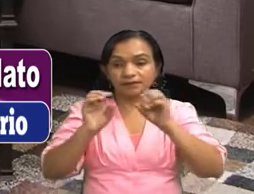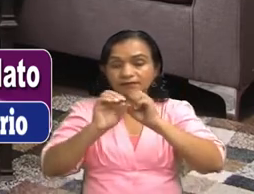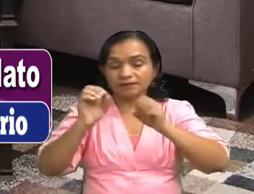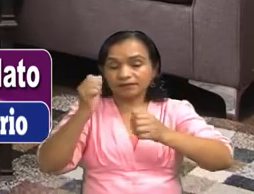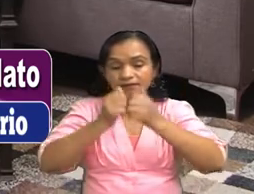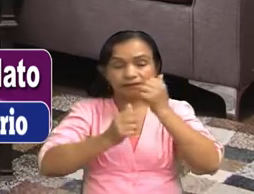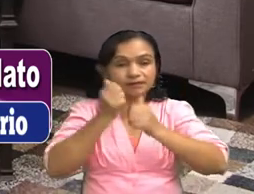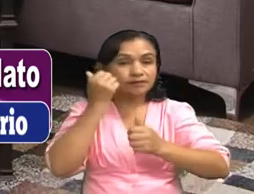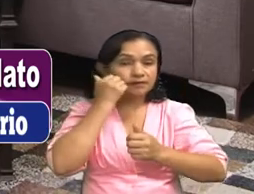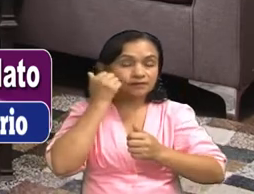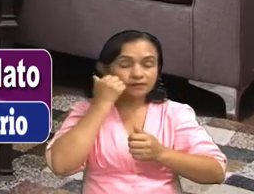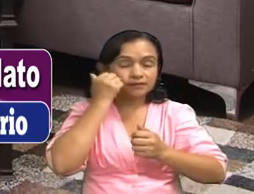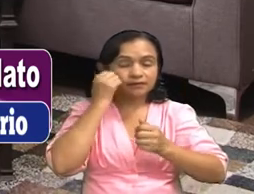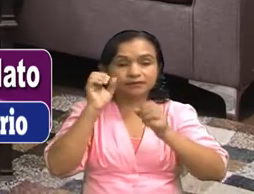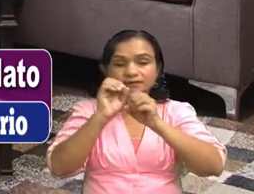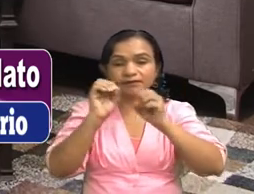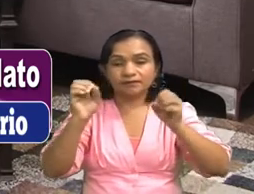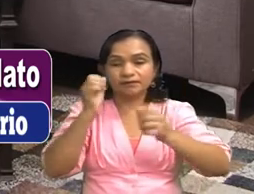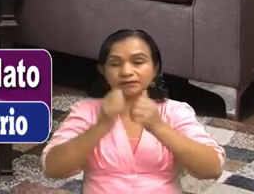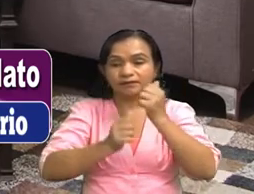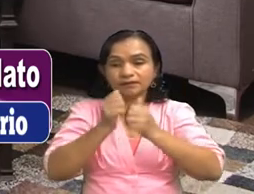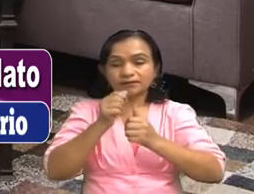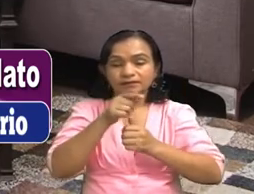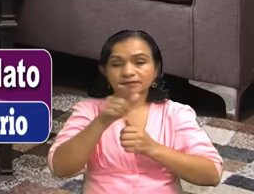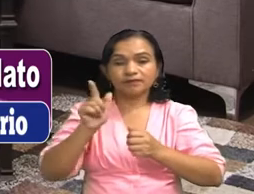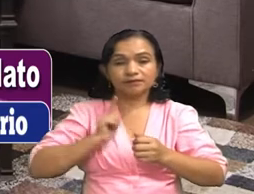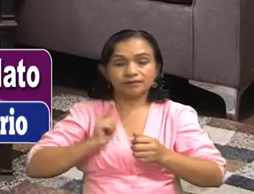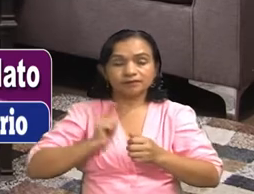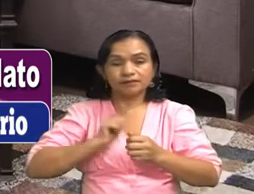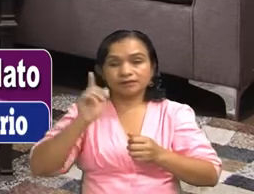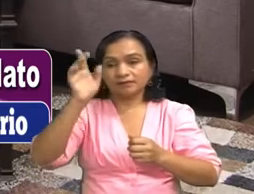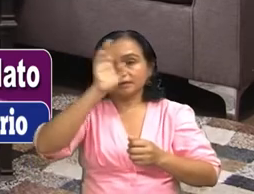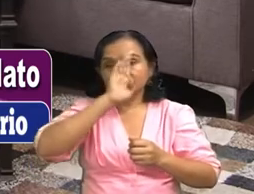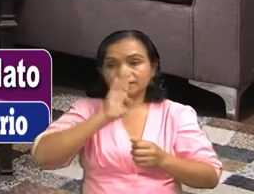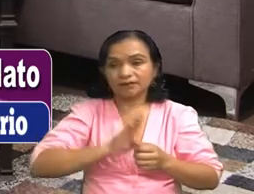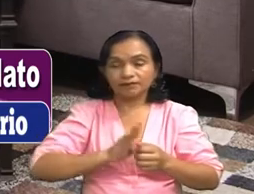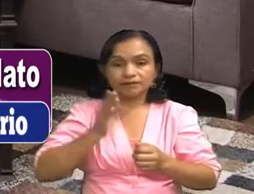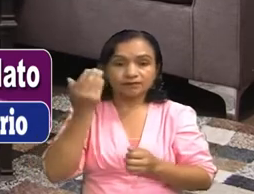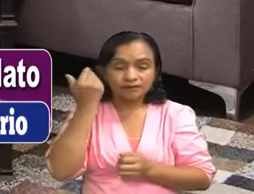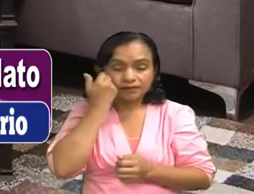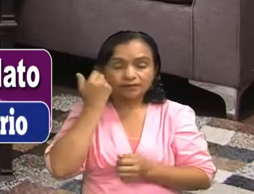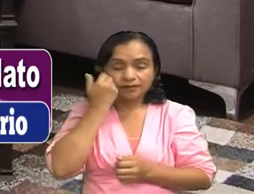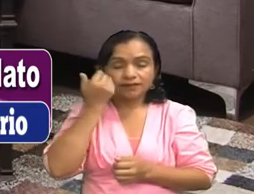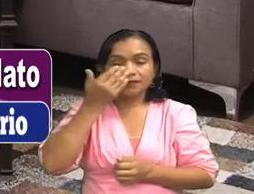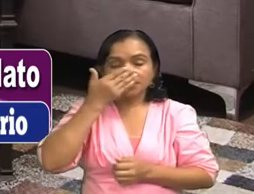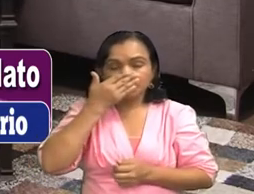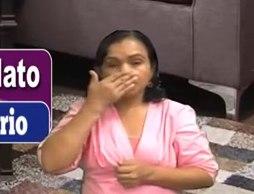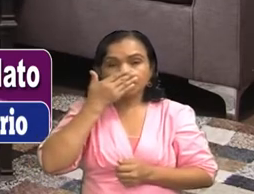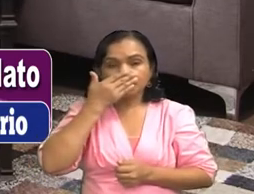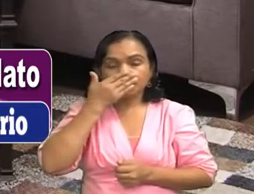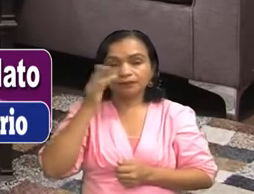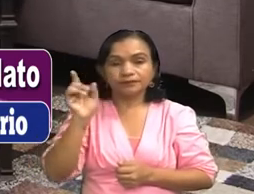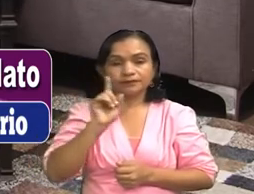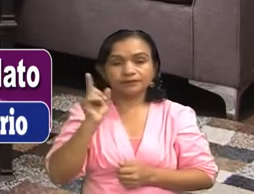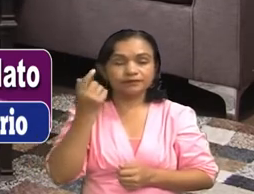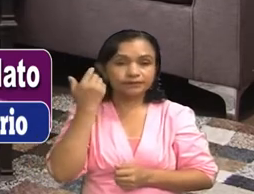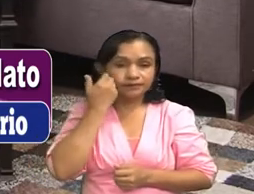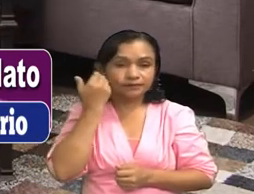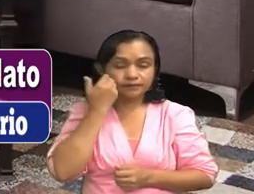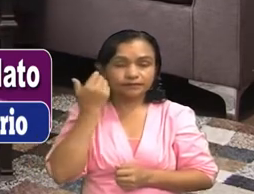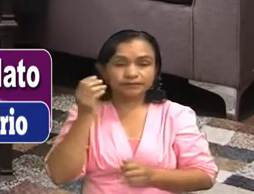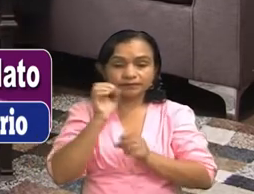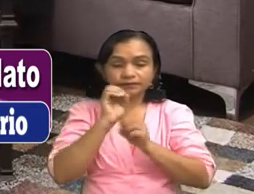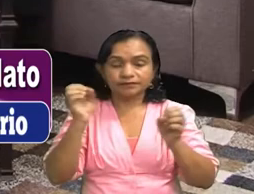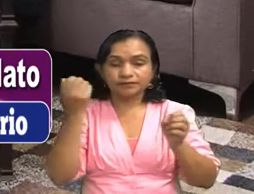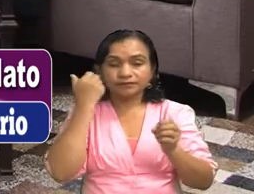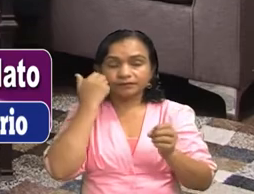problema. Todos los niños que están ahí tienen una garantía que nunca van a padecer de tuberculosis, porque todas las vacas no tienen ninguna,